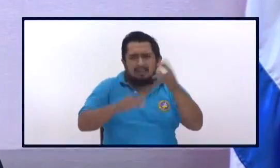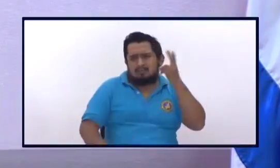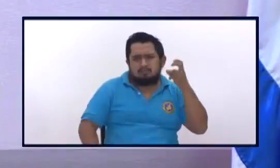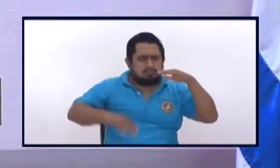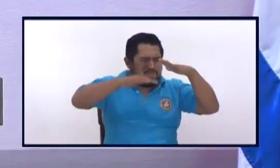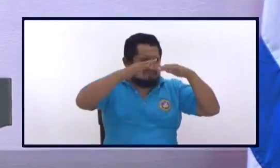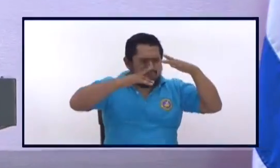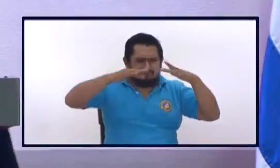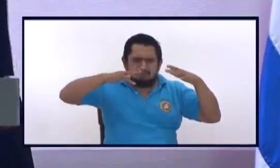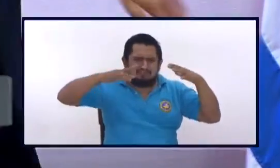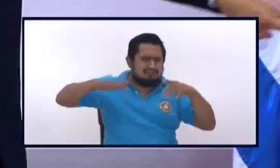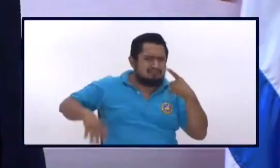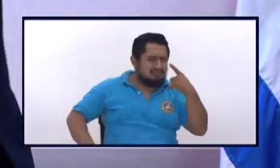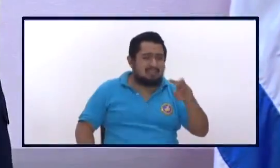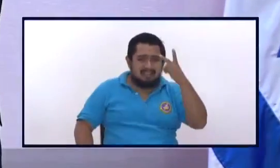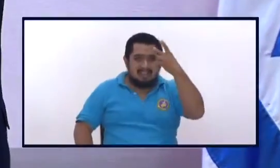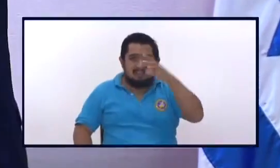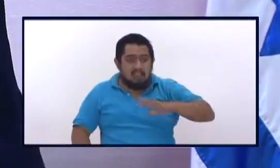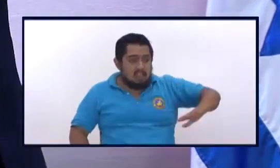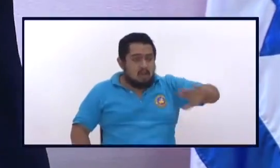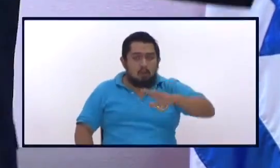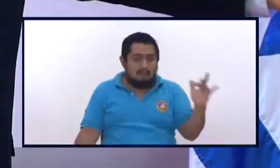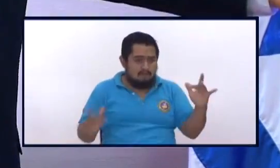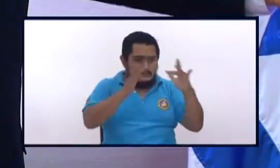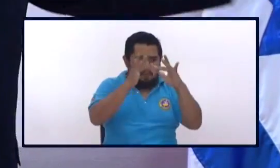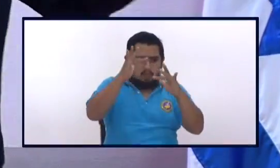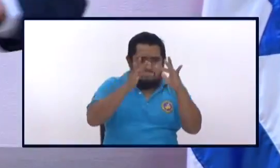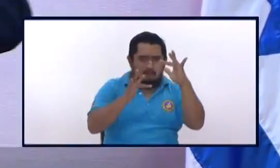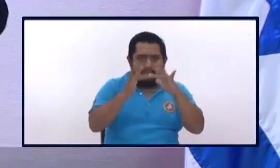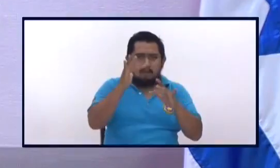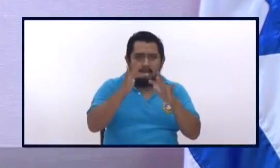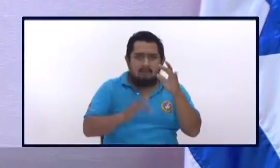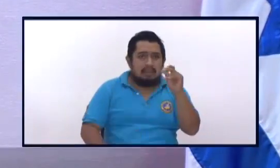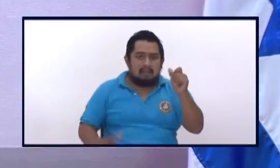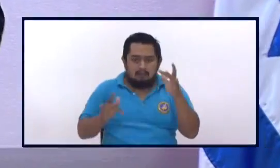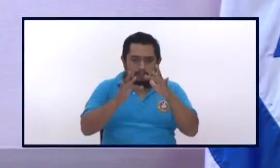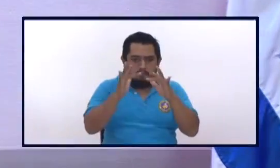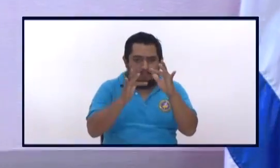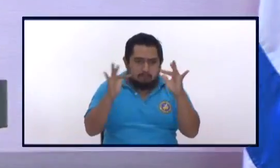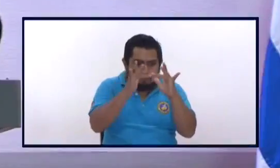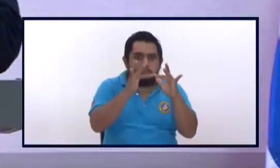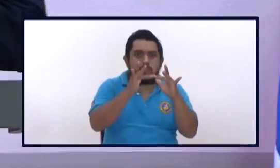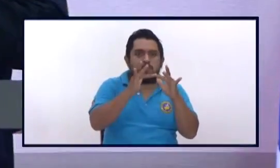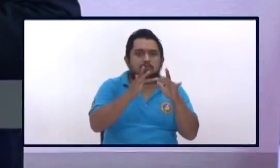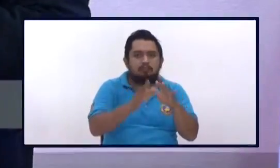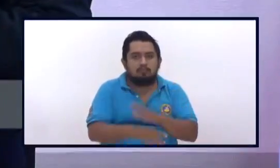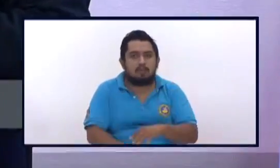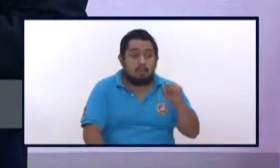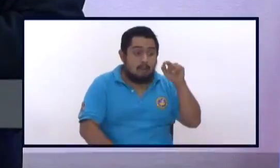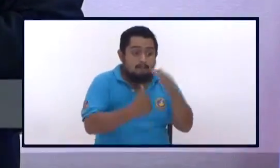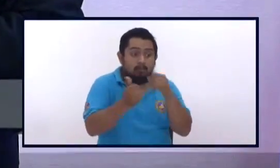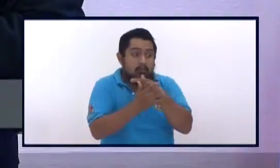debatida la señal de la radio es porque hay pasillos donde no llega con inmediatez las la frecuencia entonces me conecté a otra red ahí está el